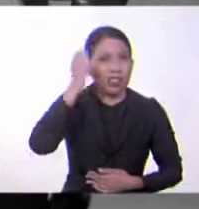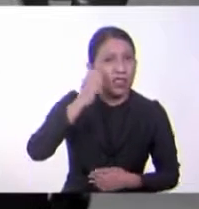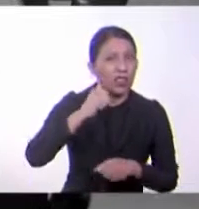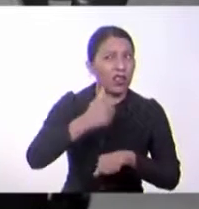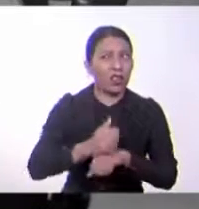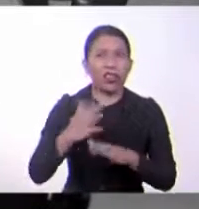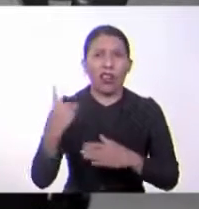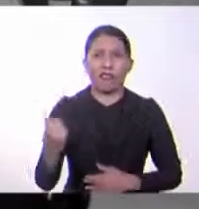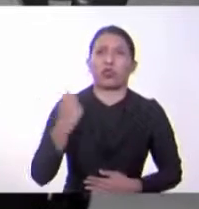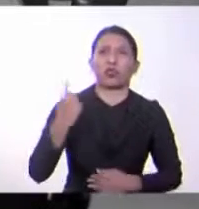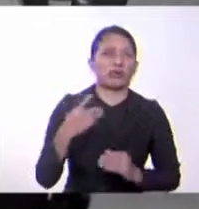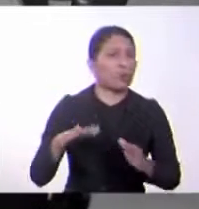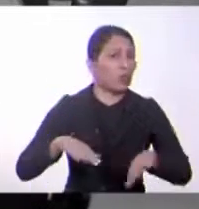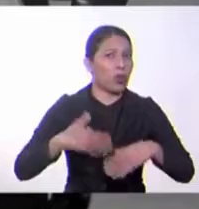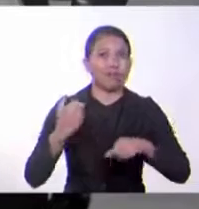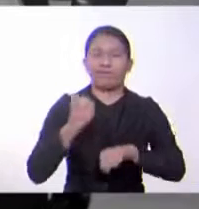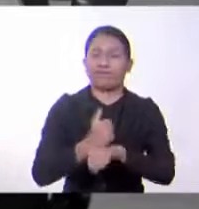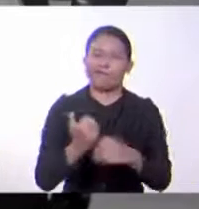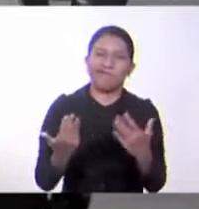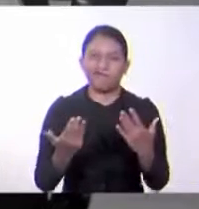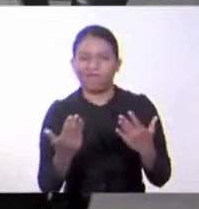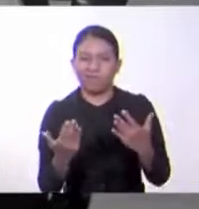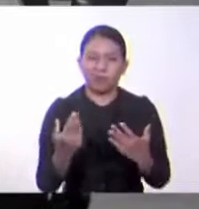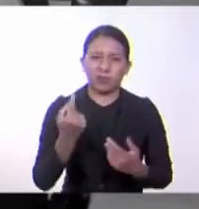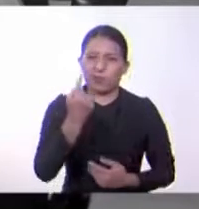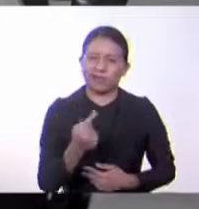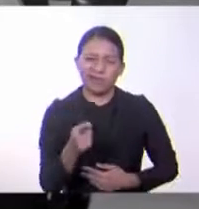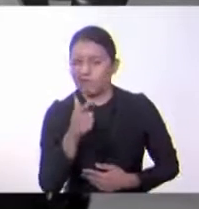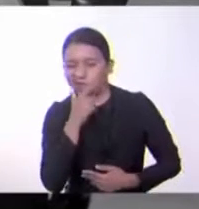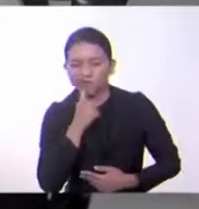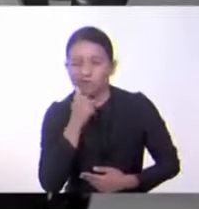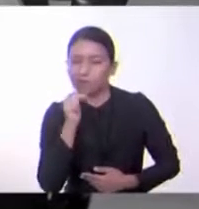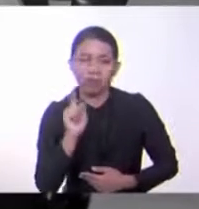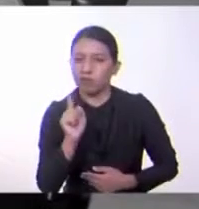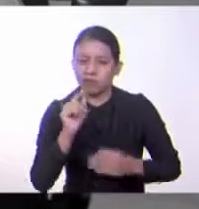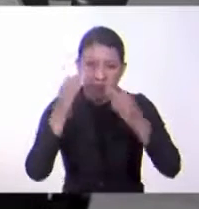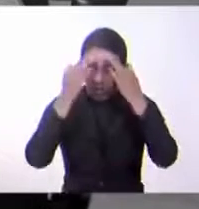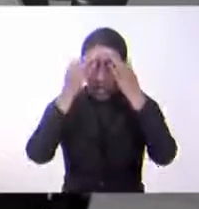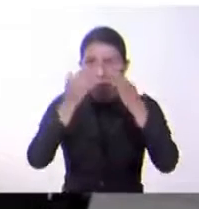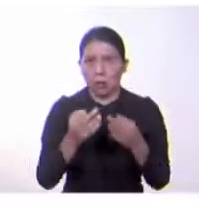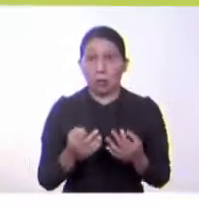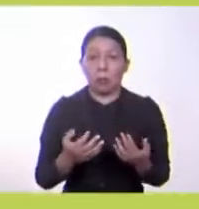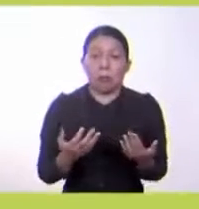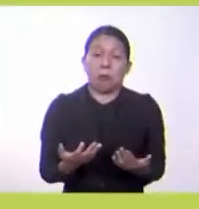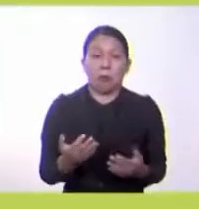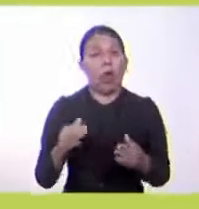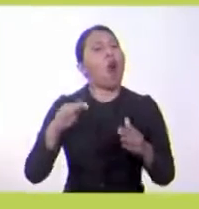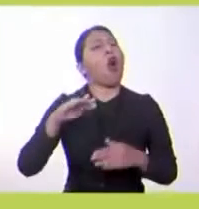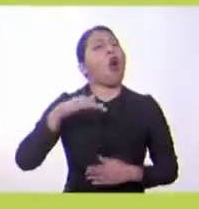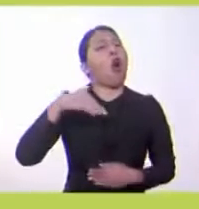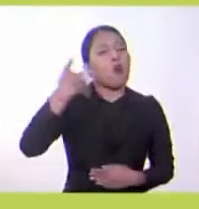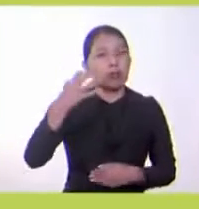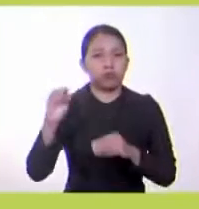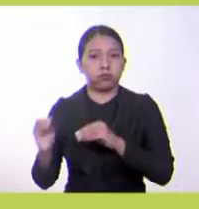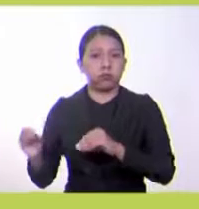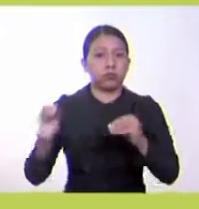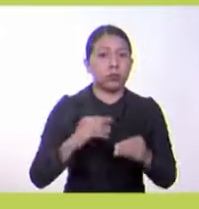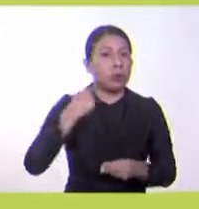evolución. La extravagante idea careció nuevamente de repercusiones hasta que fue retomada por Ivan